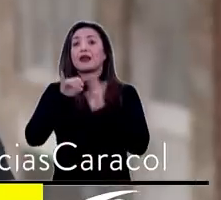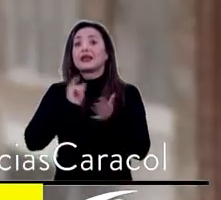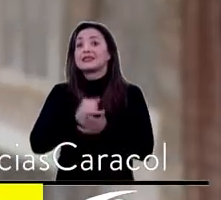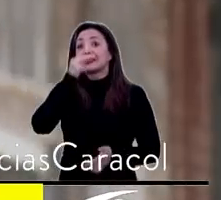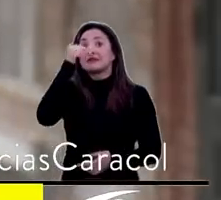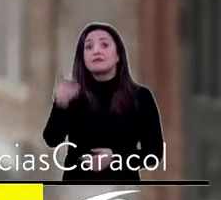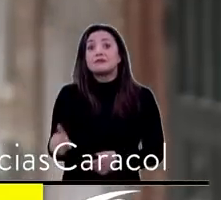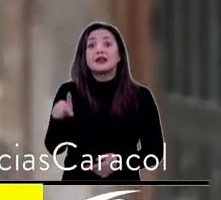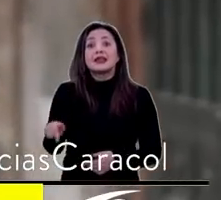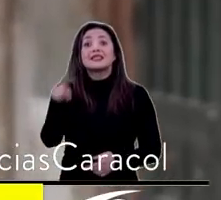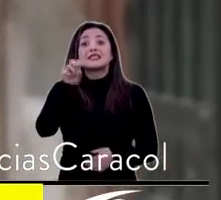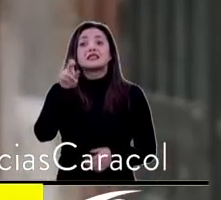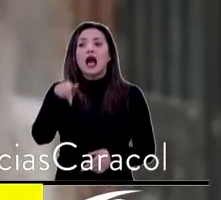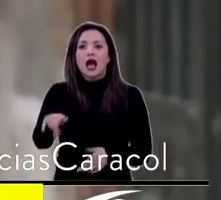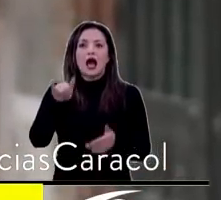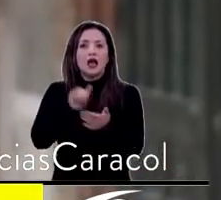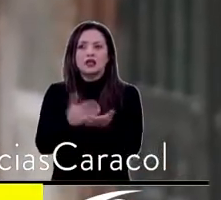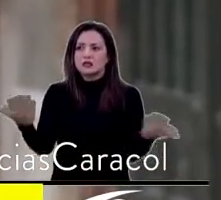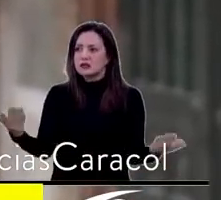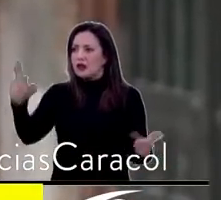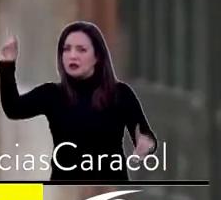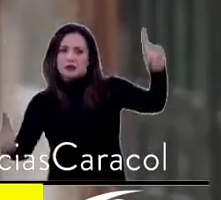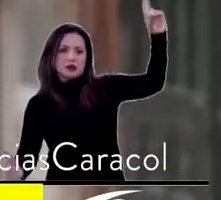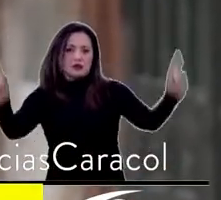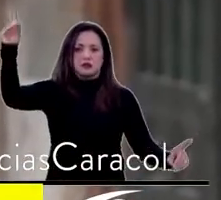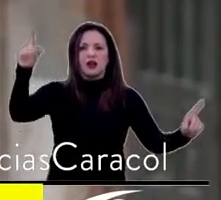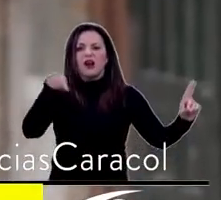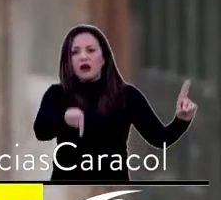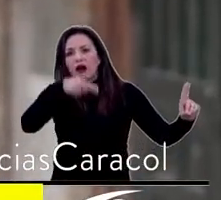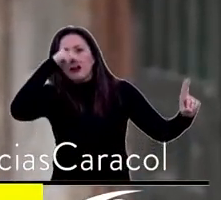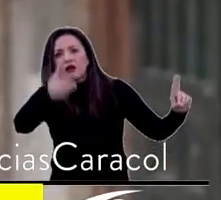niña Sara Sofía Galván está en medio de estas decisiones judiciales que seguimos sin entender.